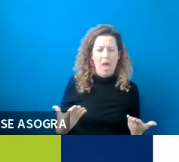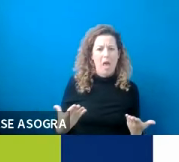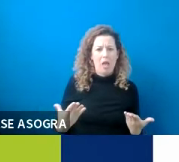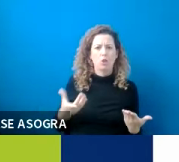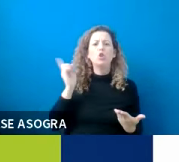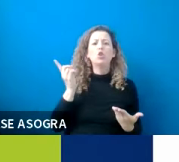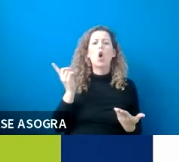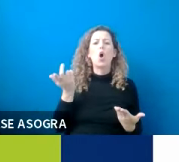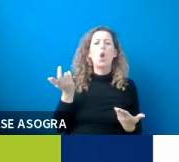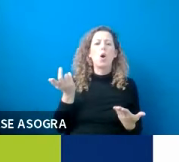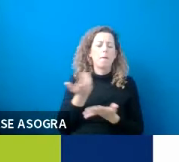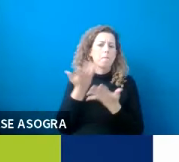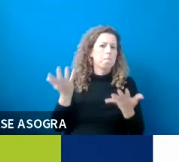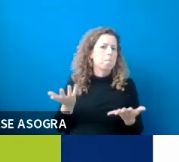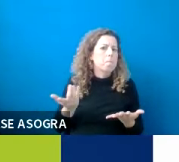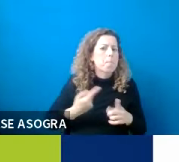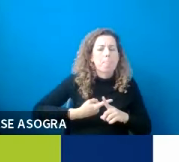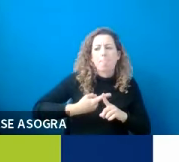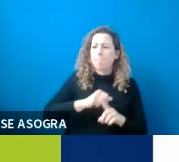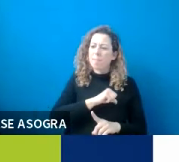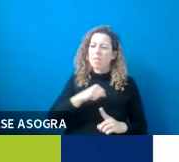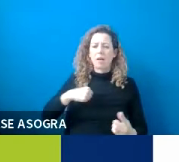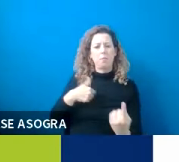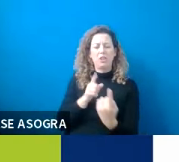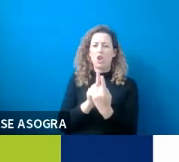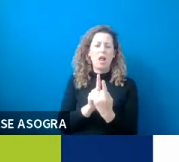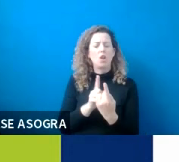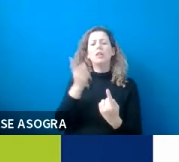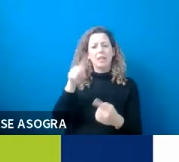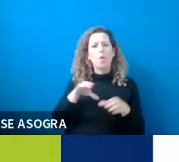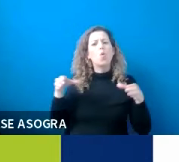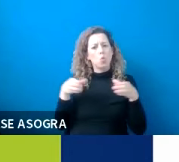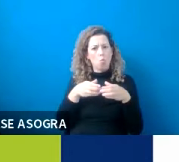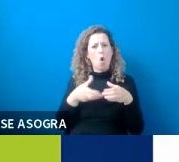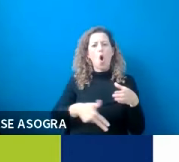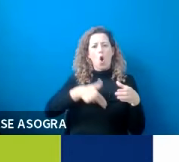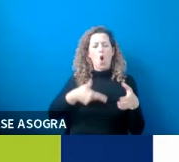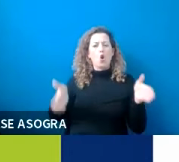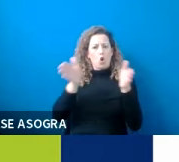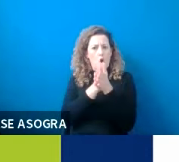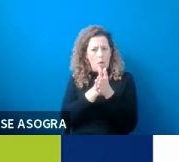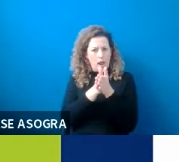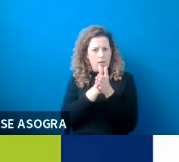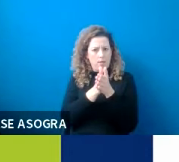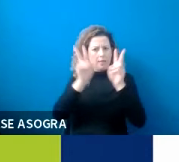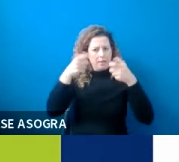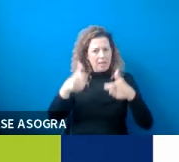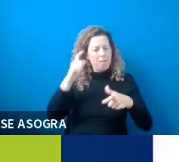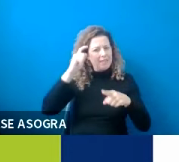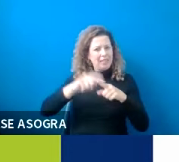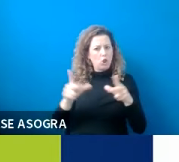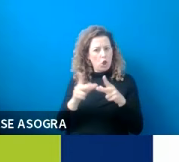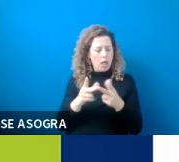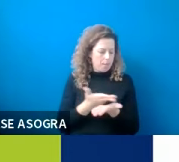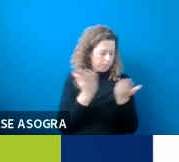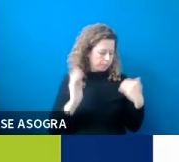solamente a nivel personal, sino a nivel global, biopsicosocial, en todos los aspectos.